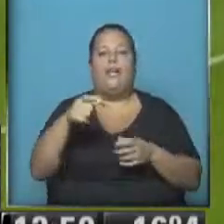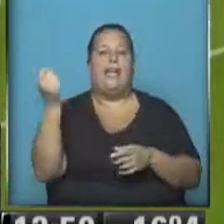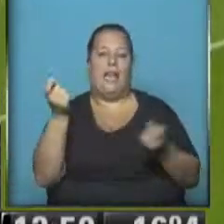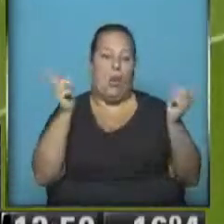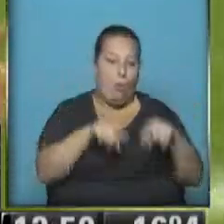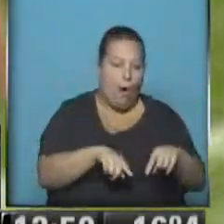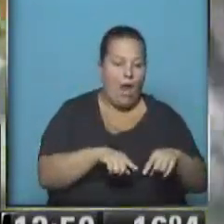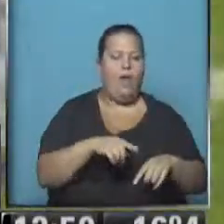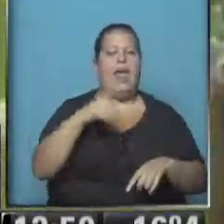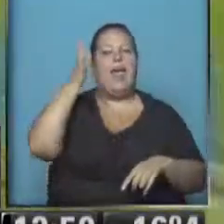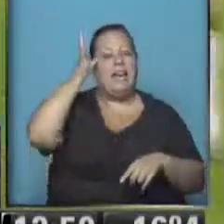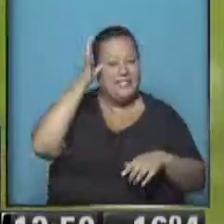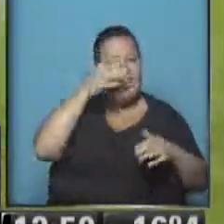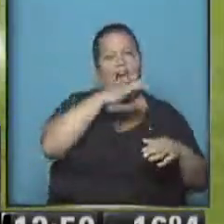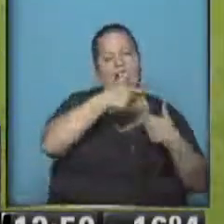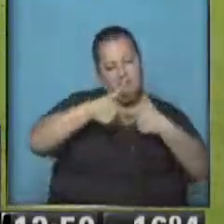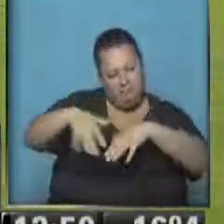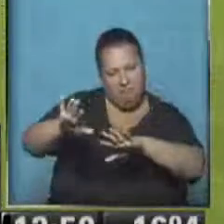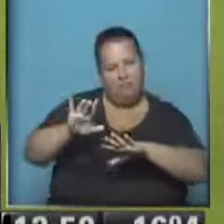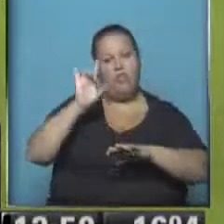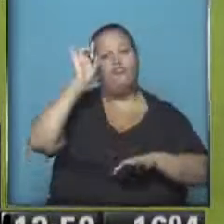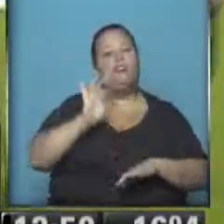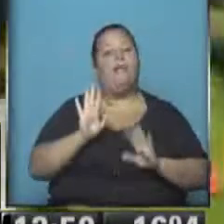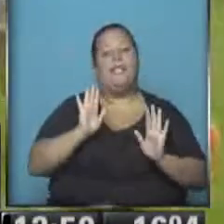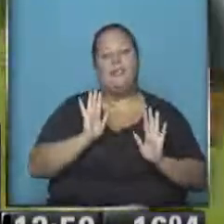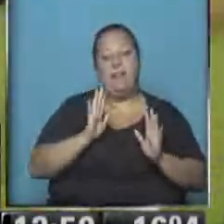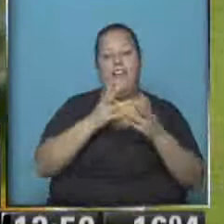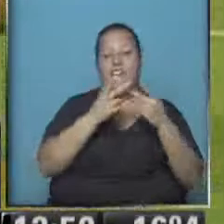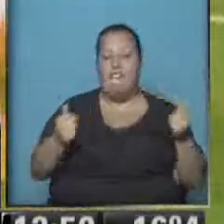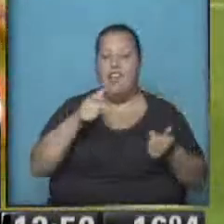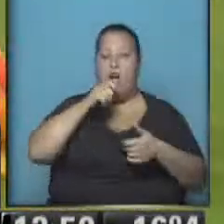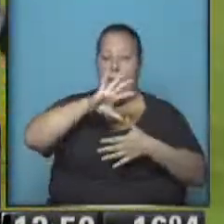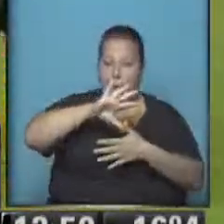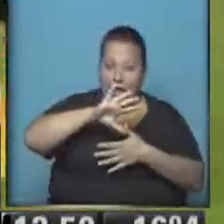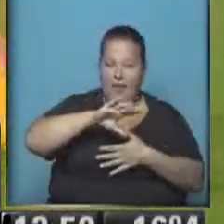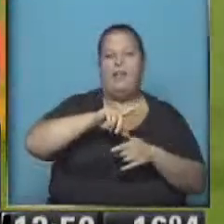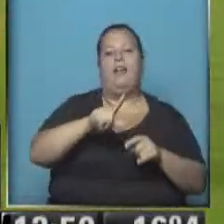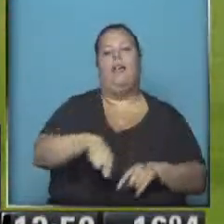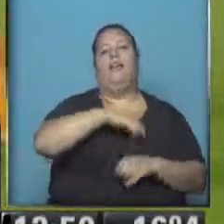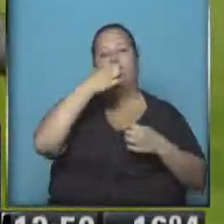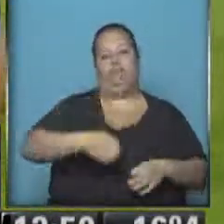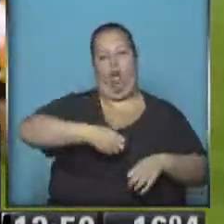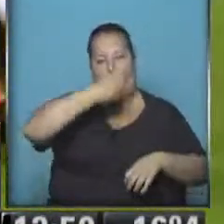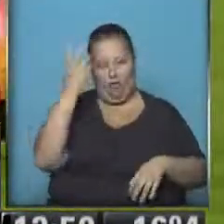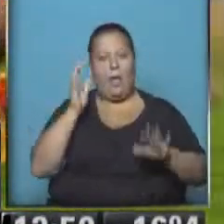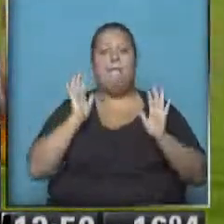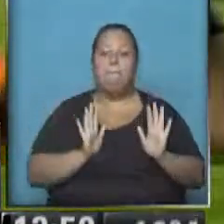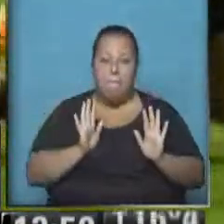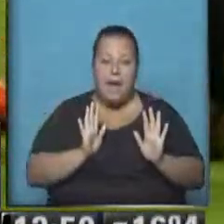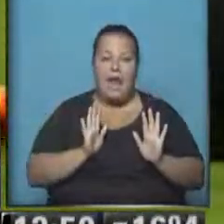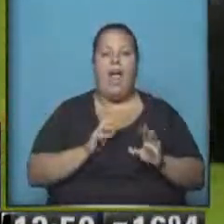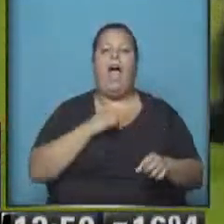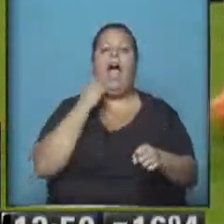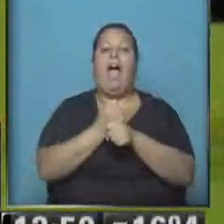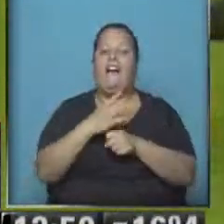volver, la Juventus lo libera, solo hay que esperar que termine la Copa América y se haga oficial, pero hasta que